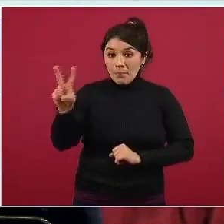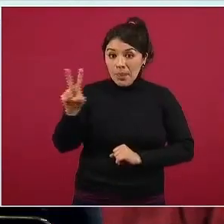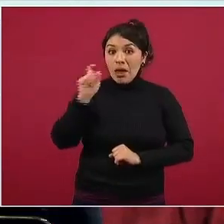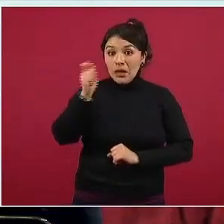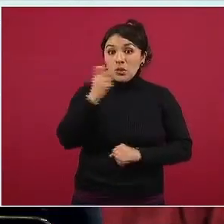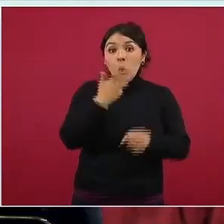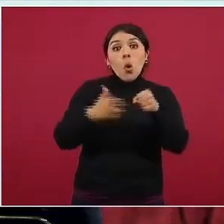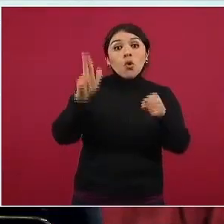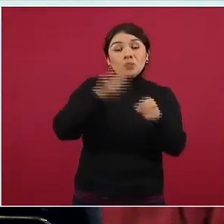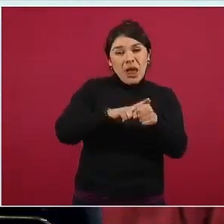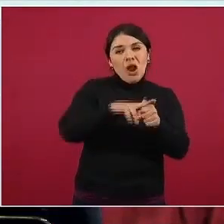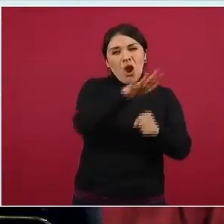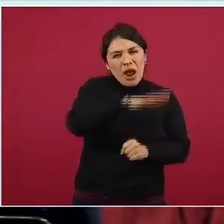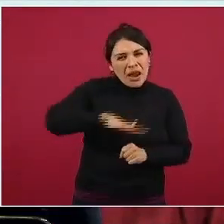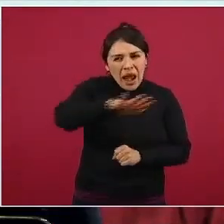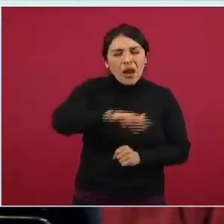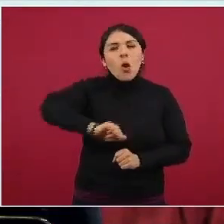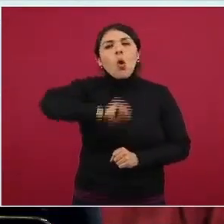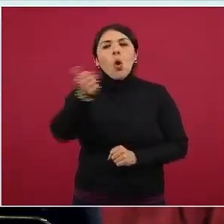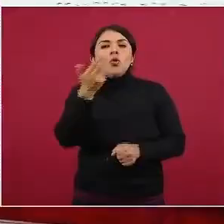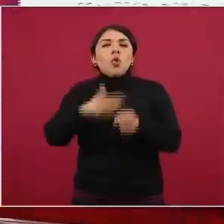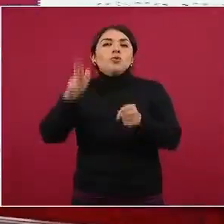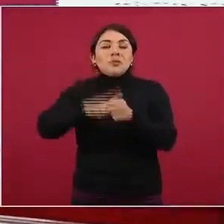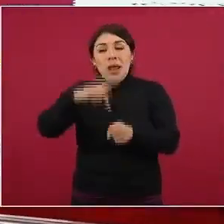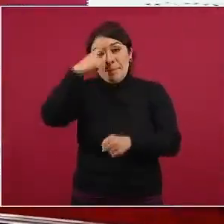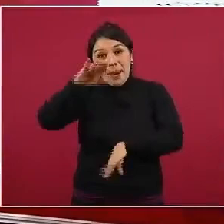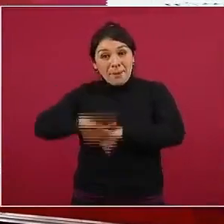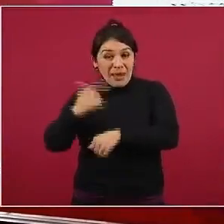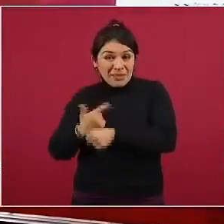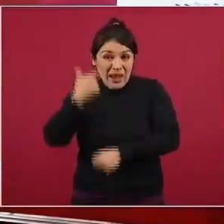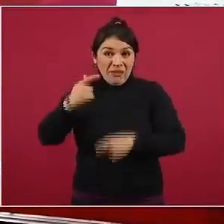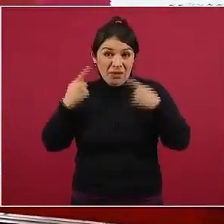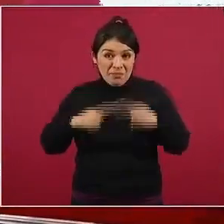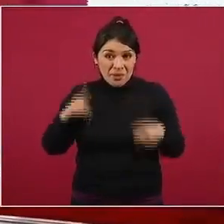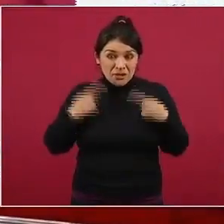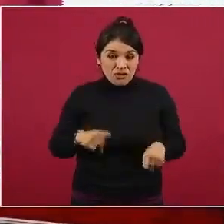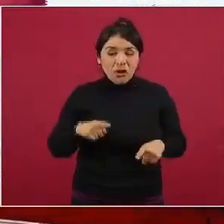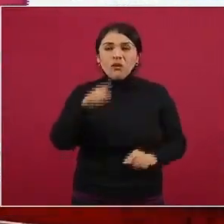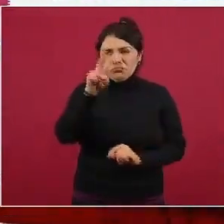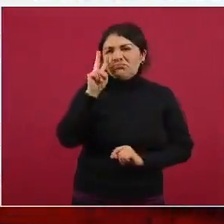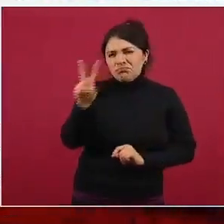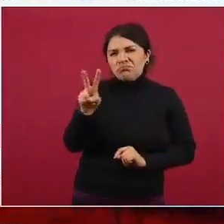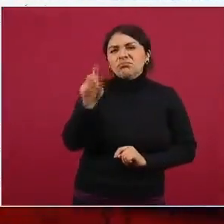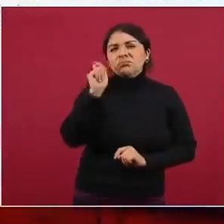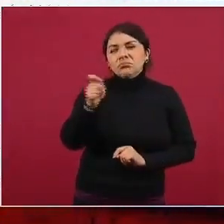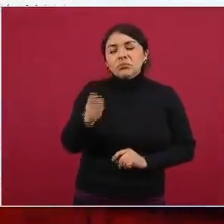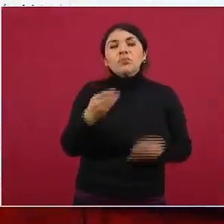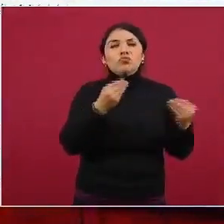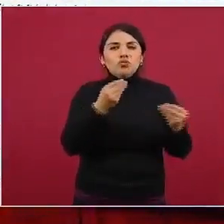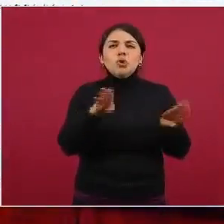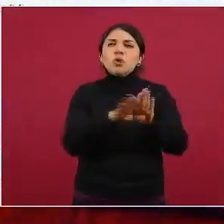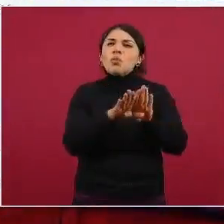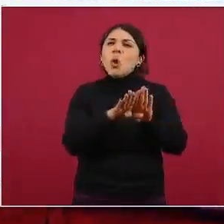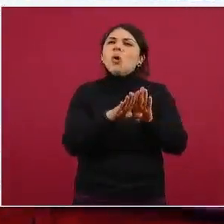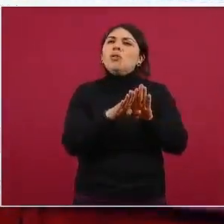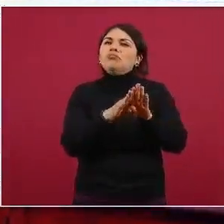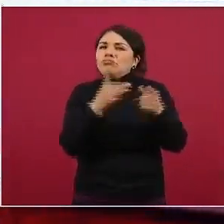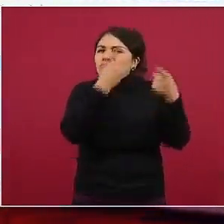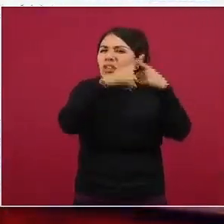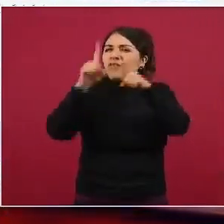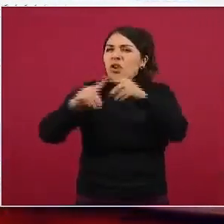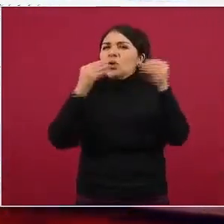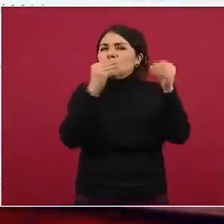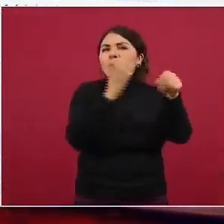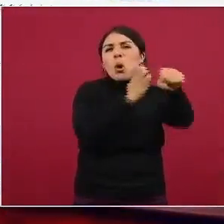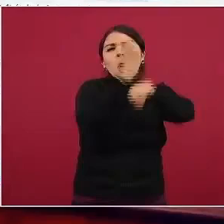tanto en la hospitalización general como en la hospitalización para pacientes críticos, también tenemos una gran heterogeneidad. Hay varios estados que